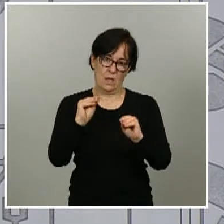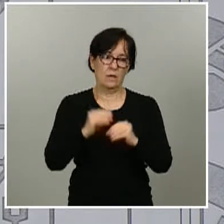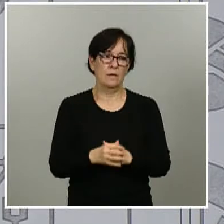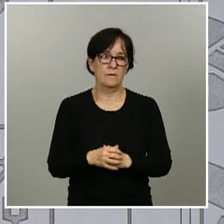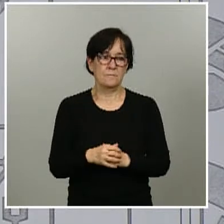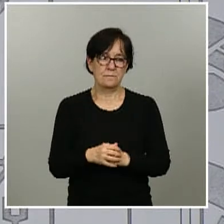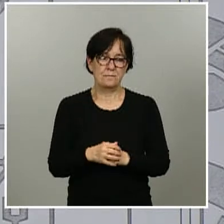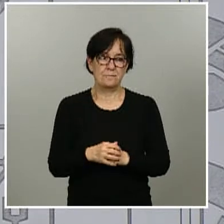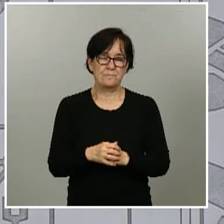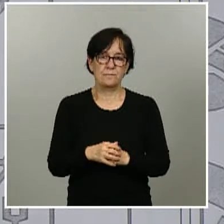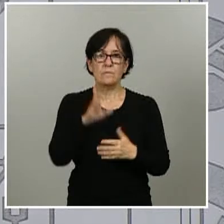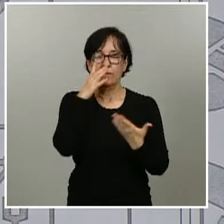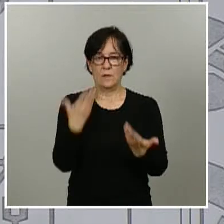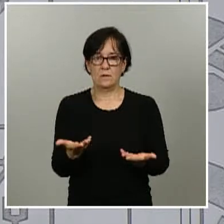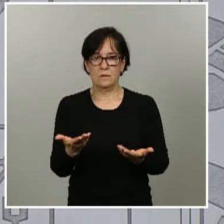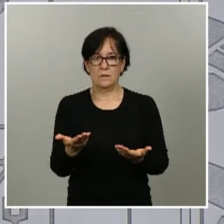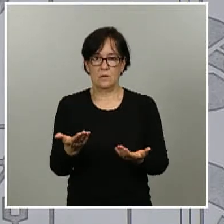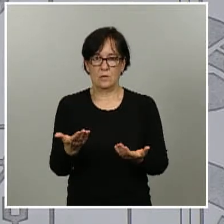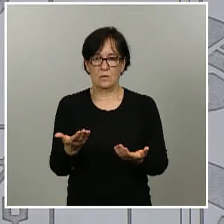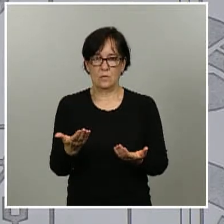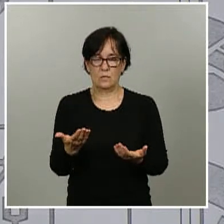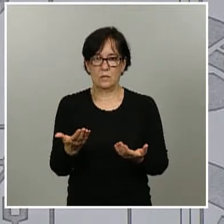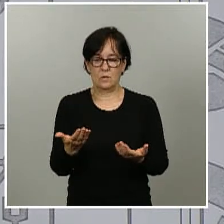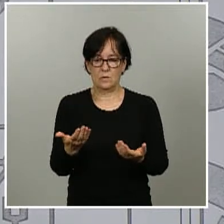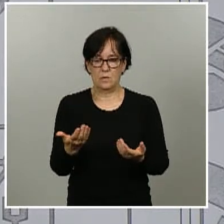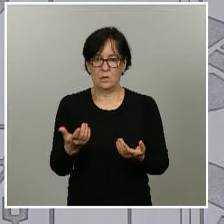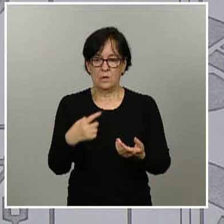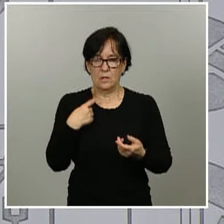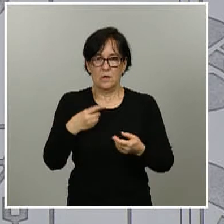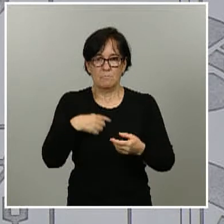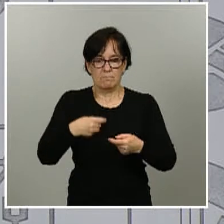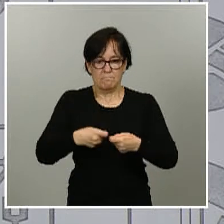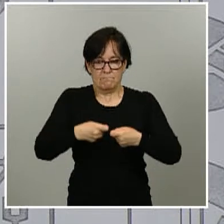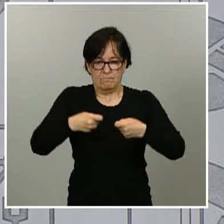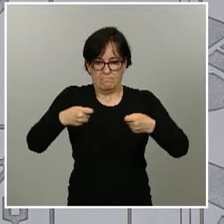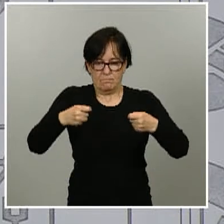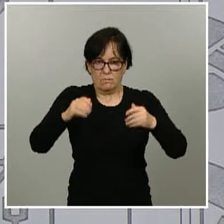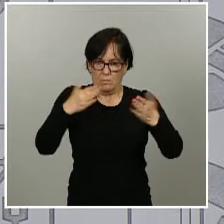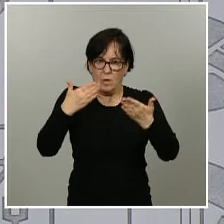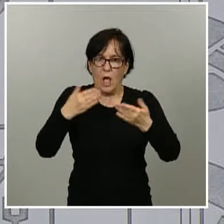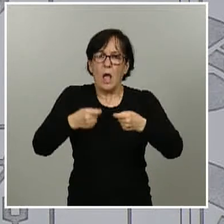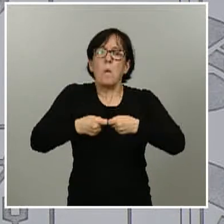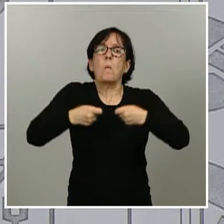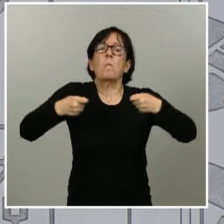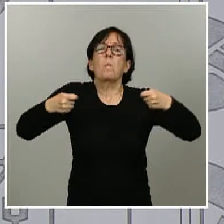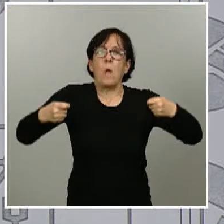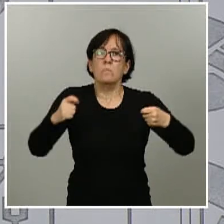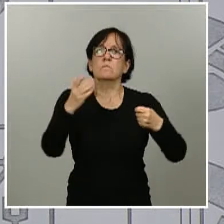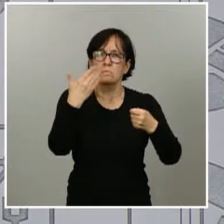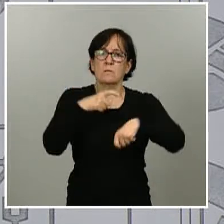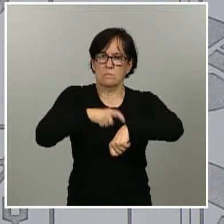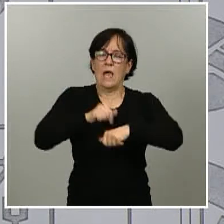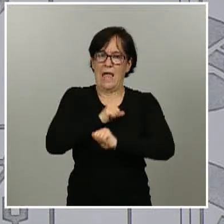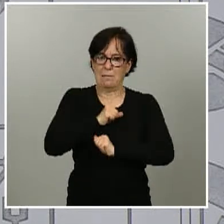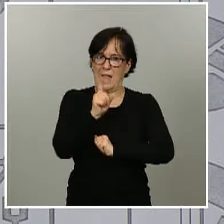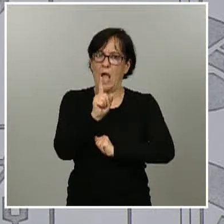Eso implica que vamos a estirar todo lo que se pueda para la recepción de solicitudes, pero no sería sensato por